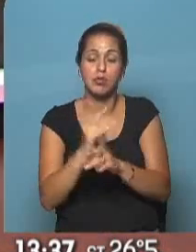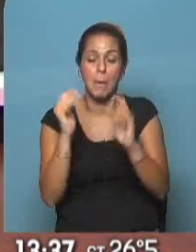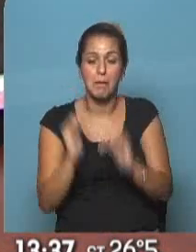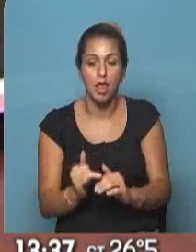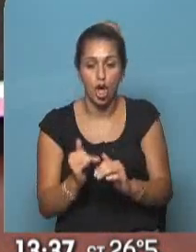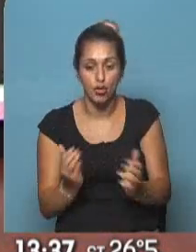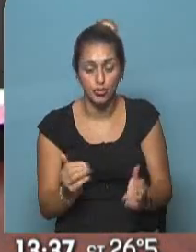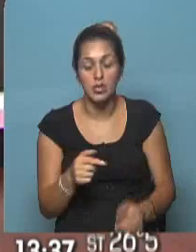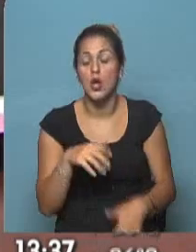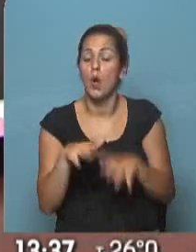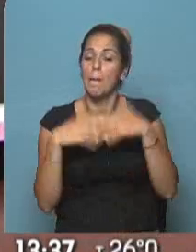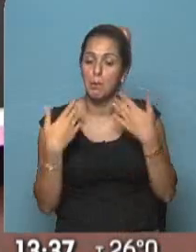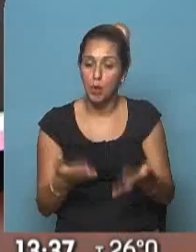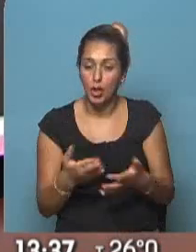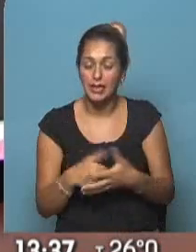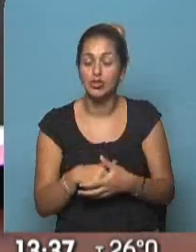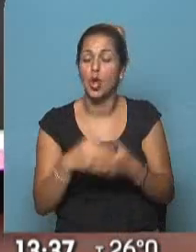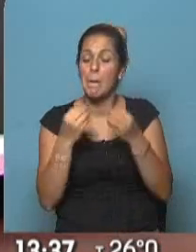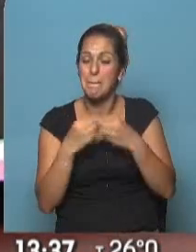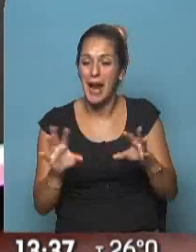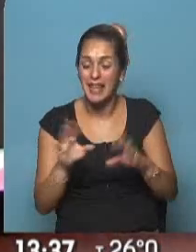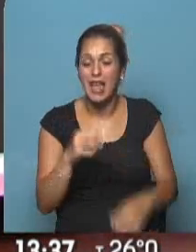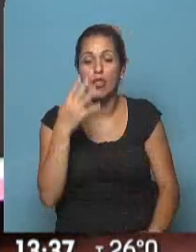esperaba y es por eso que se estima una pérdida de